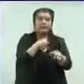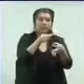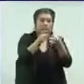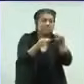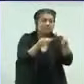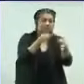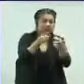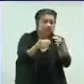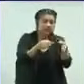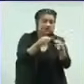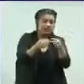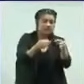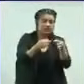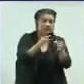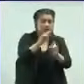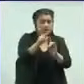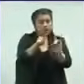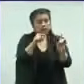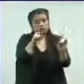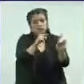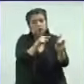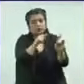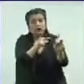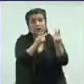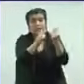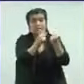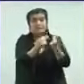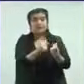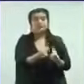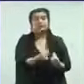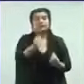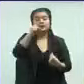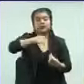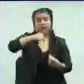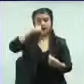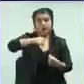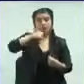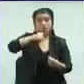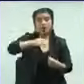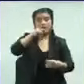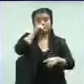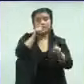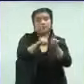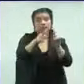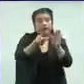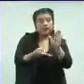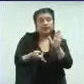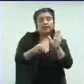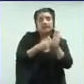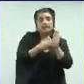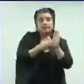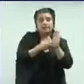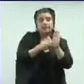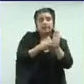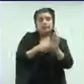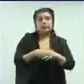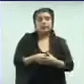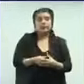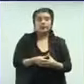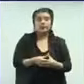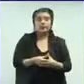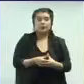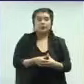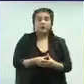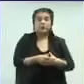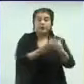un momento porque hace referencia al presupuesto vigente, incluyendo la cesión de